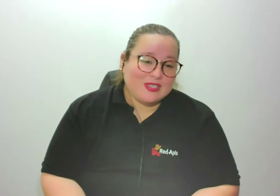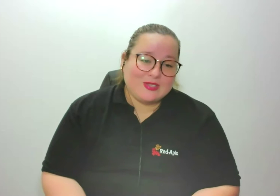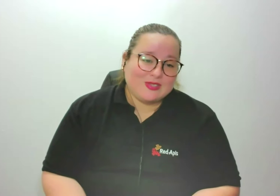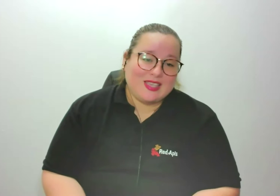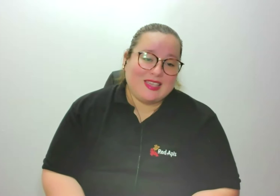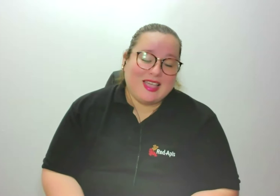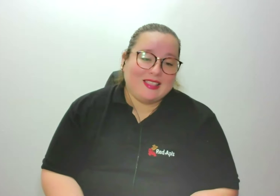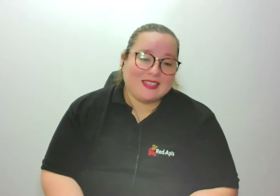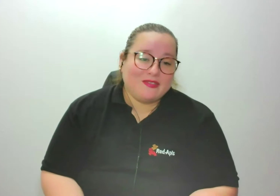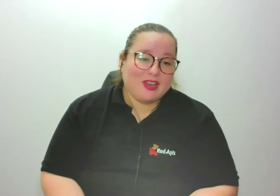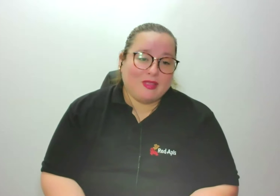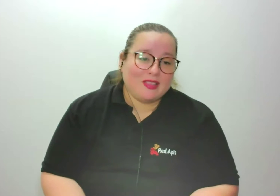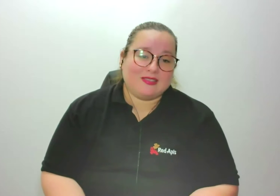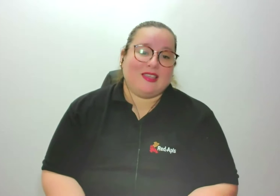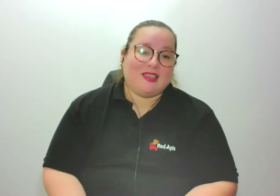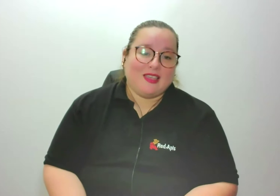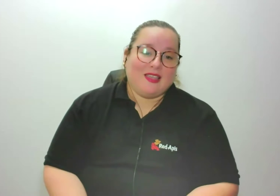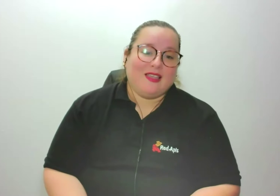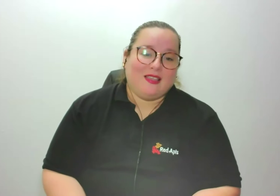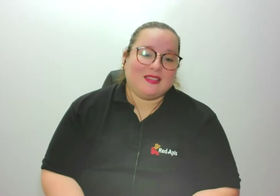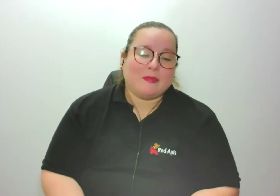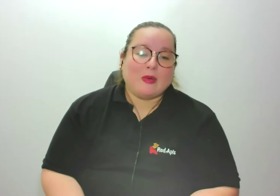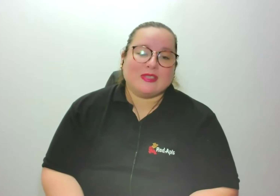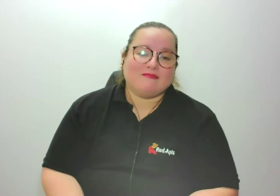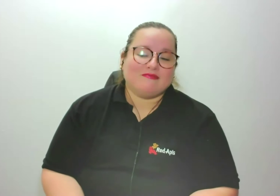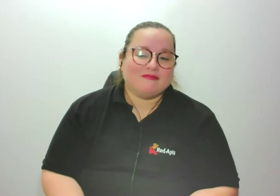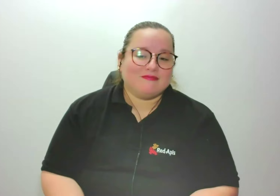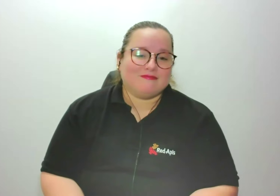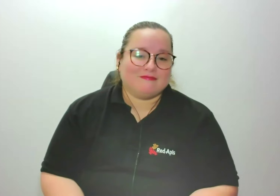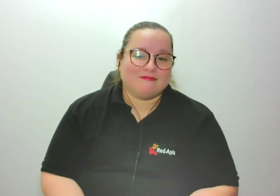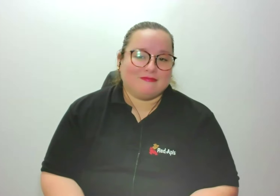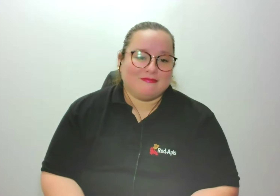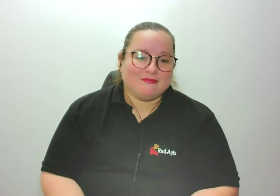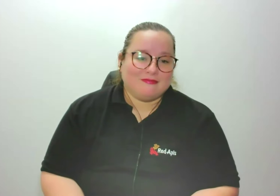El proceso se alentiza y finalmente se pausa.